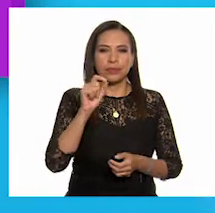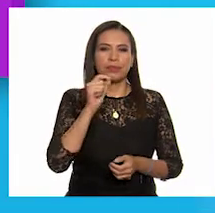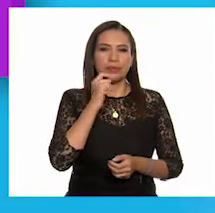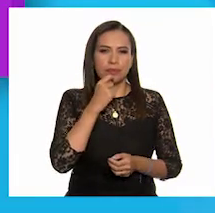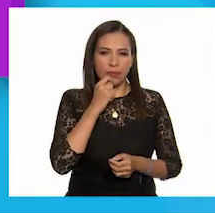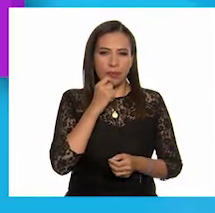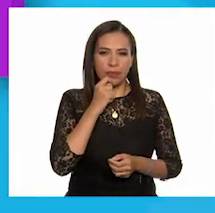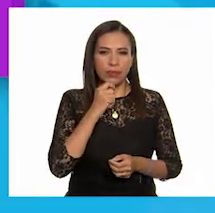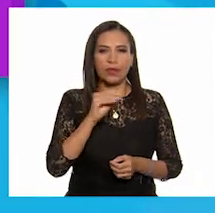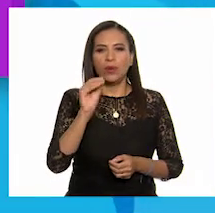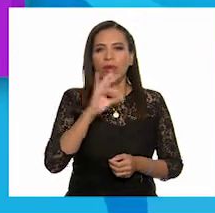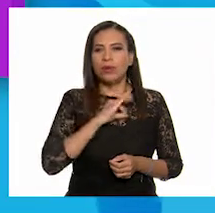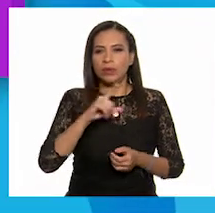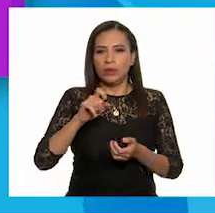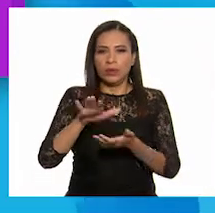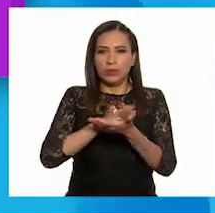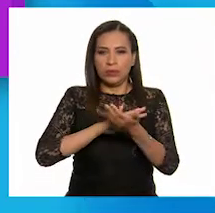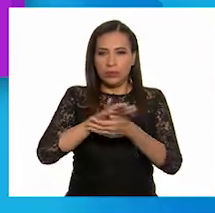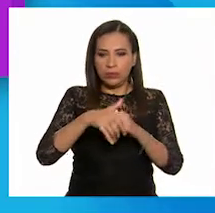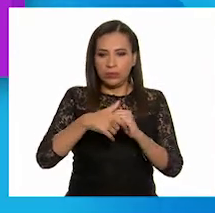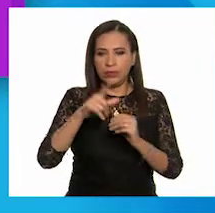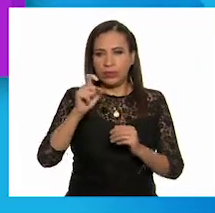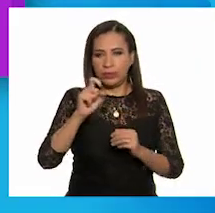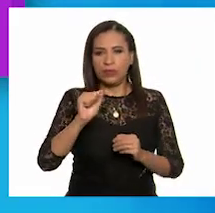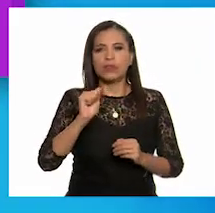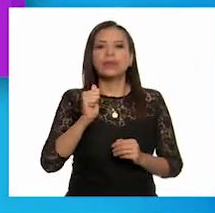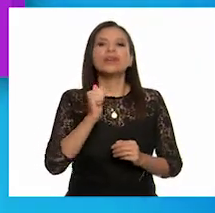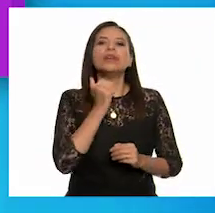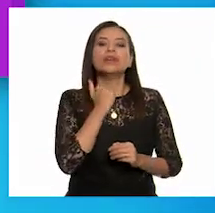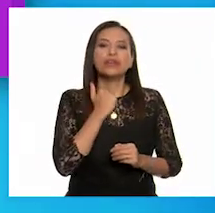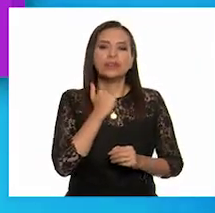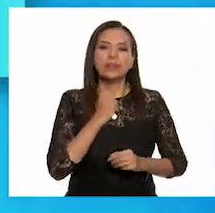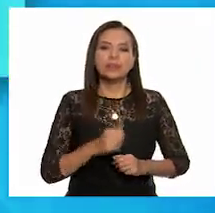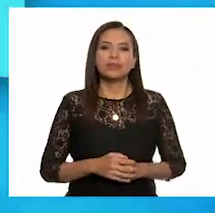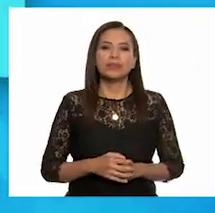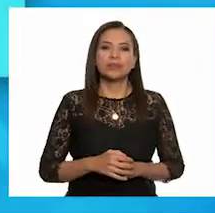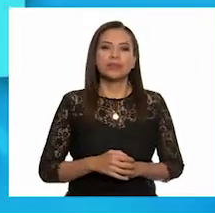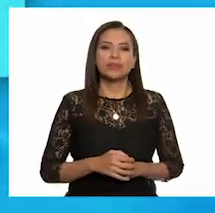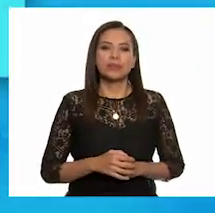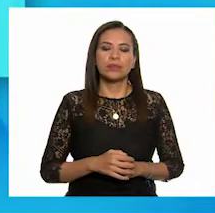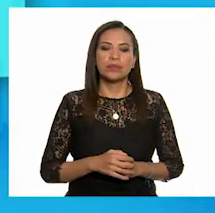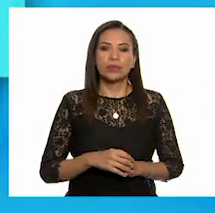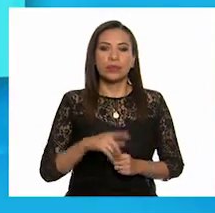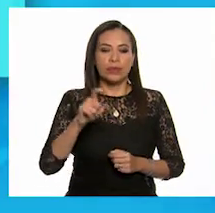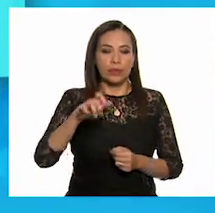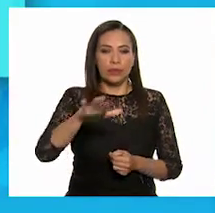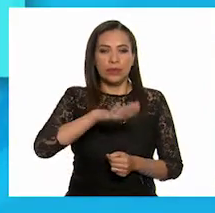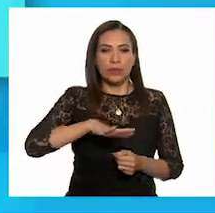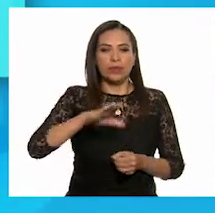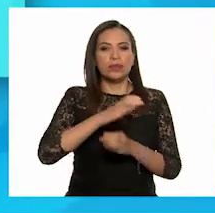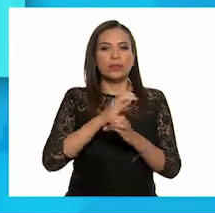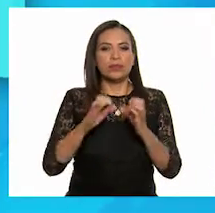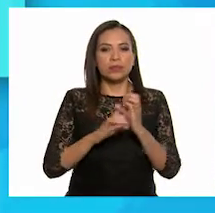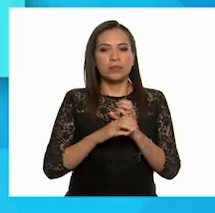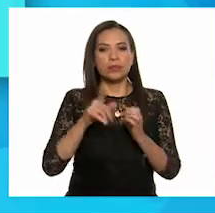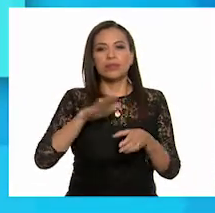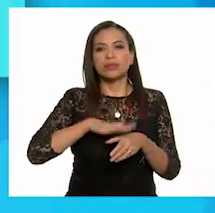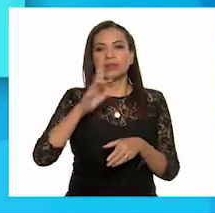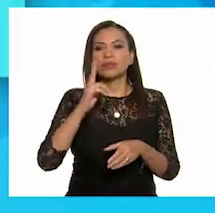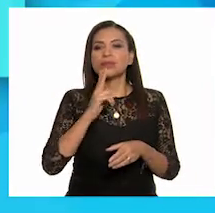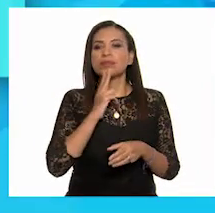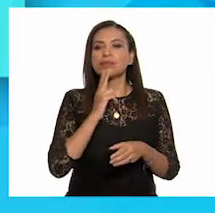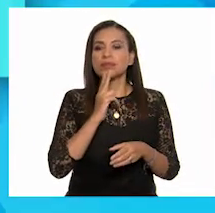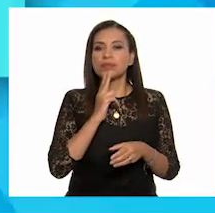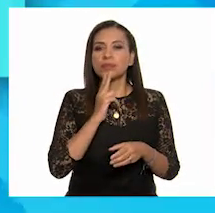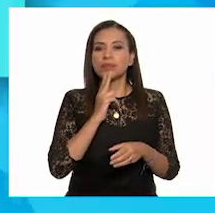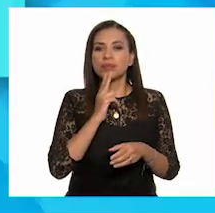durante 20 segundos o aplica desinfectante a base de agua y alcohol. Desinfecta las superficies de los objetos que